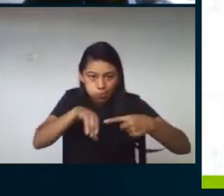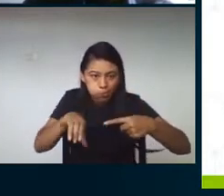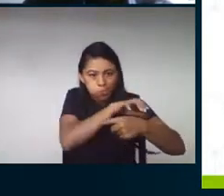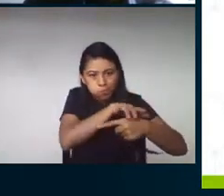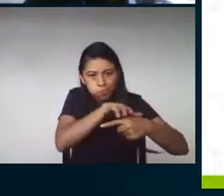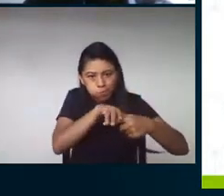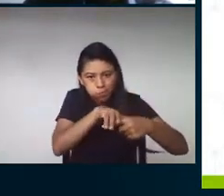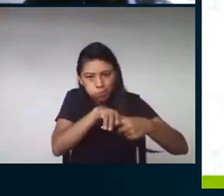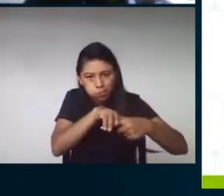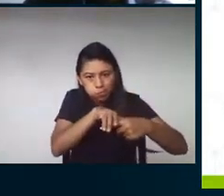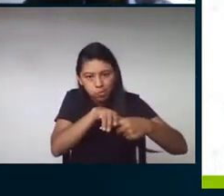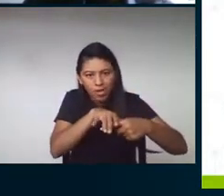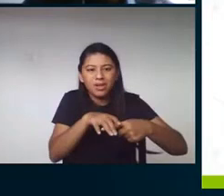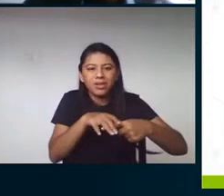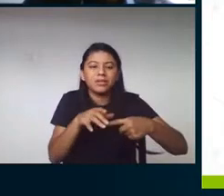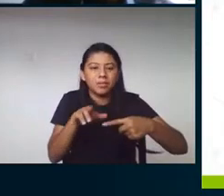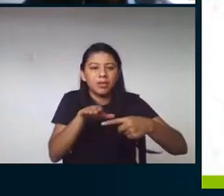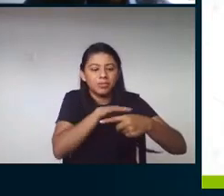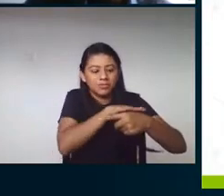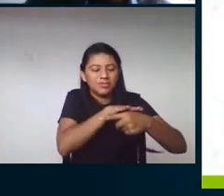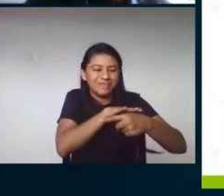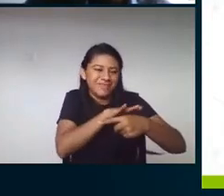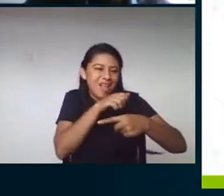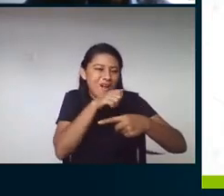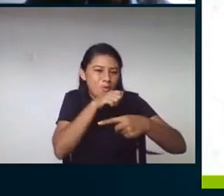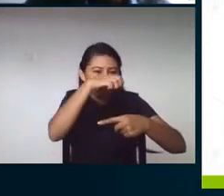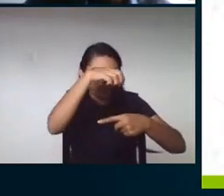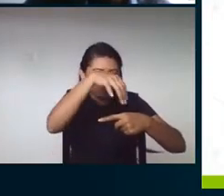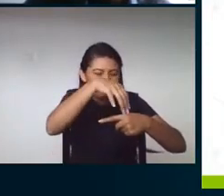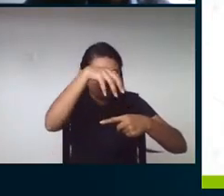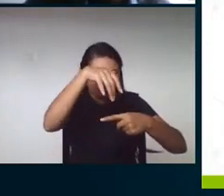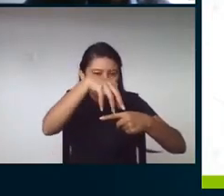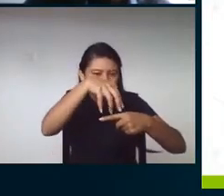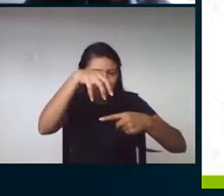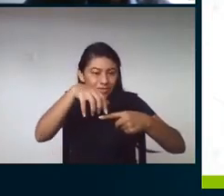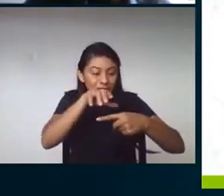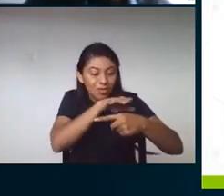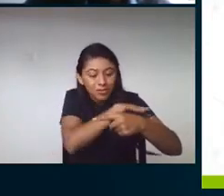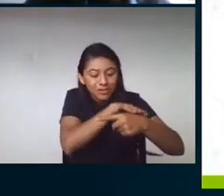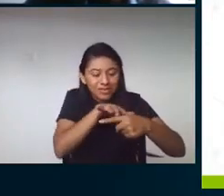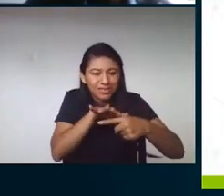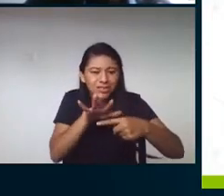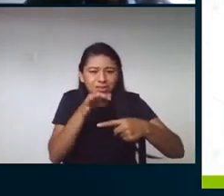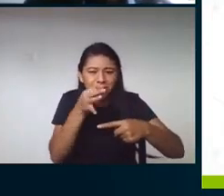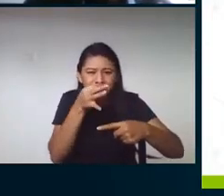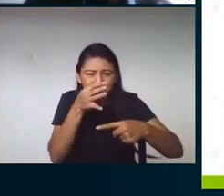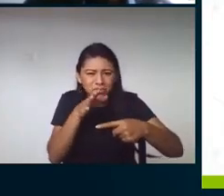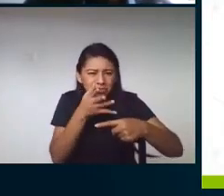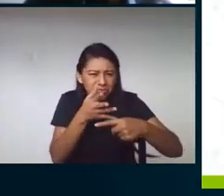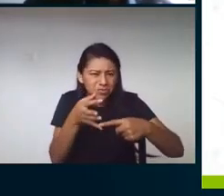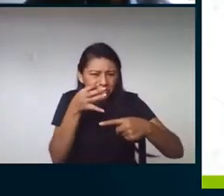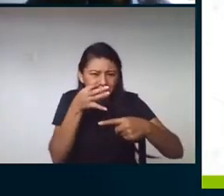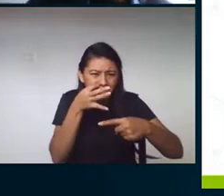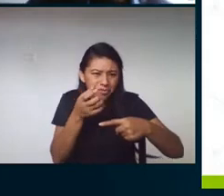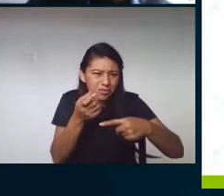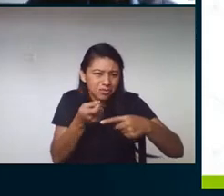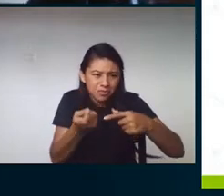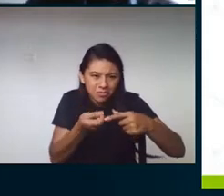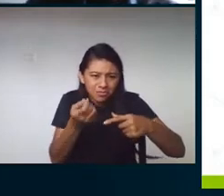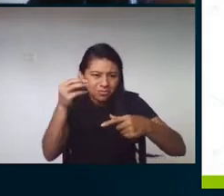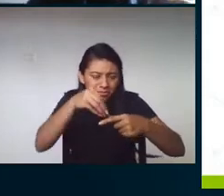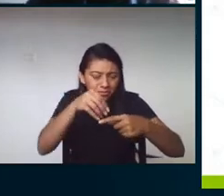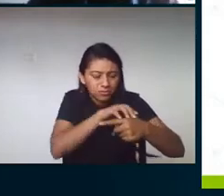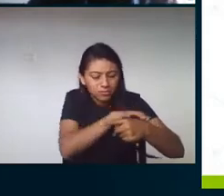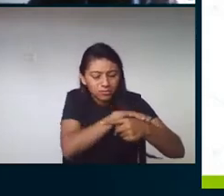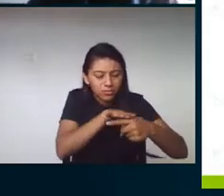pero entran lodos por el radio interno. ¿Cómo es el comportamiento de esta bomba? ¿Será que puede generar problemas más adelante o será que